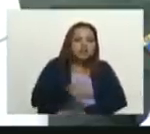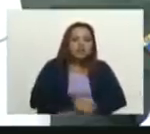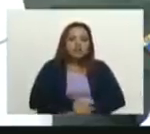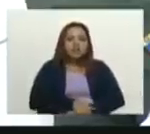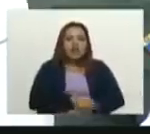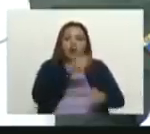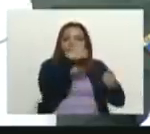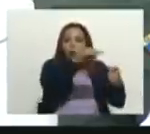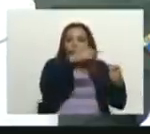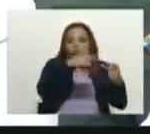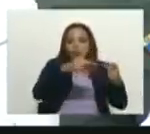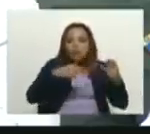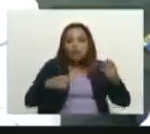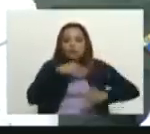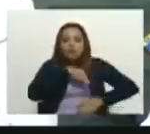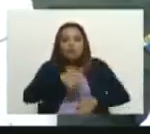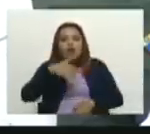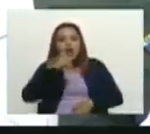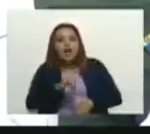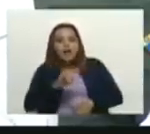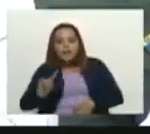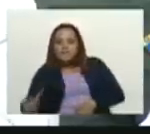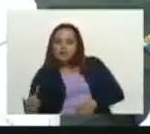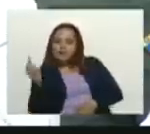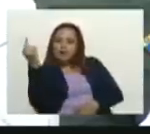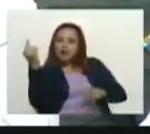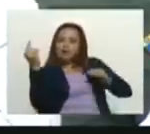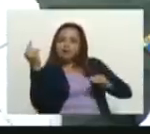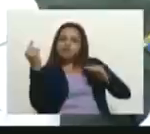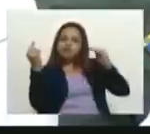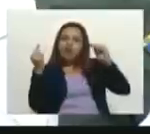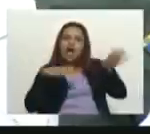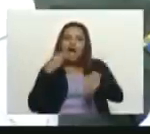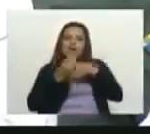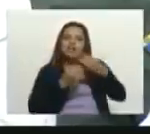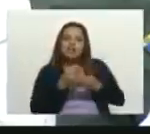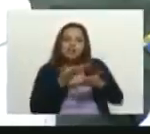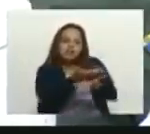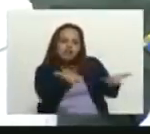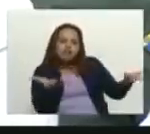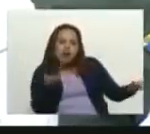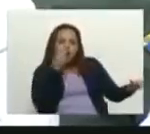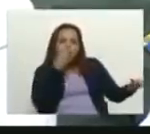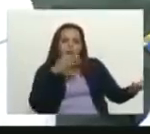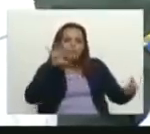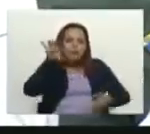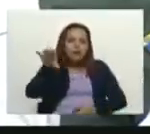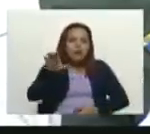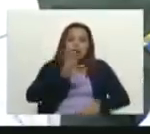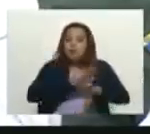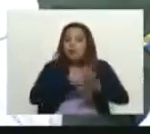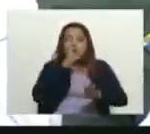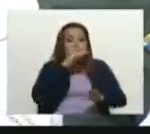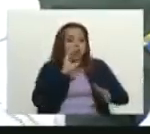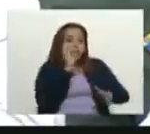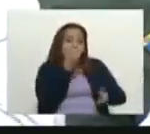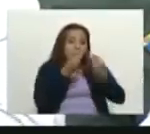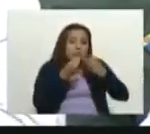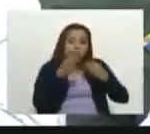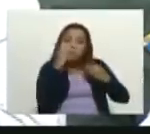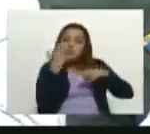Entre otros, nosotros estaríamos como primer lugar dándole producción al país, porque sin producción, presidente, no hay